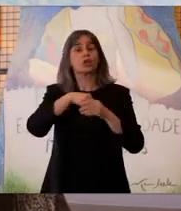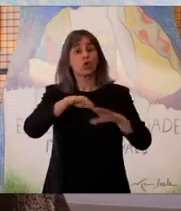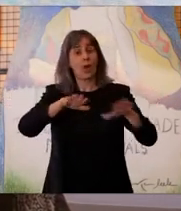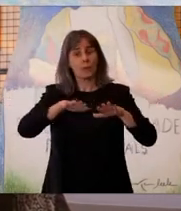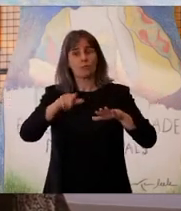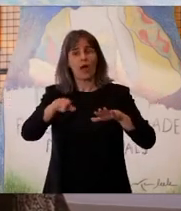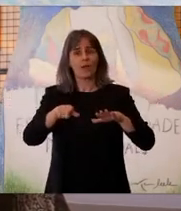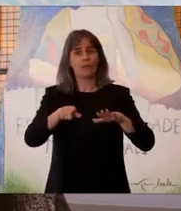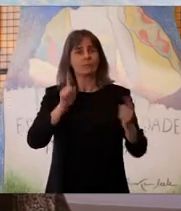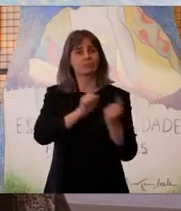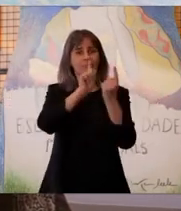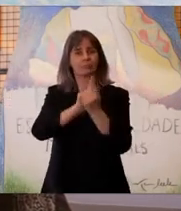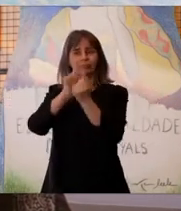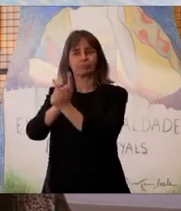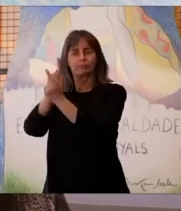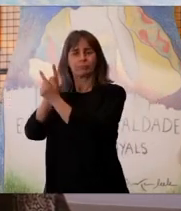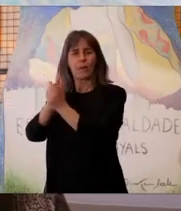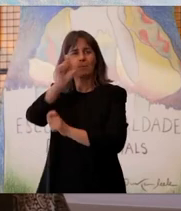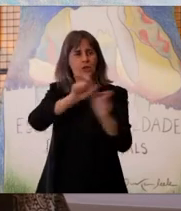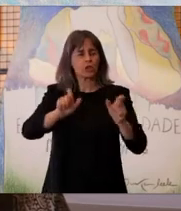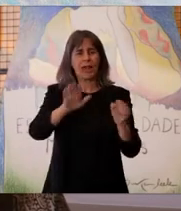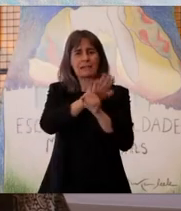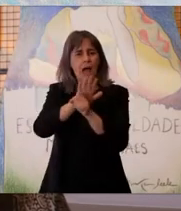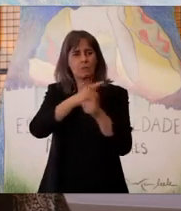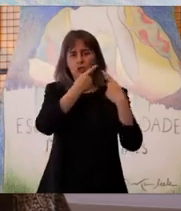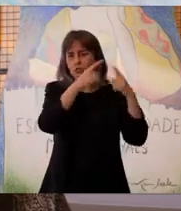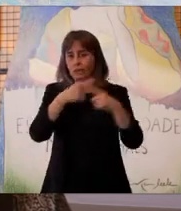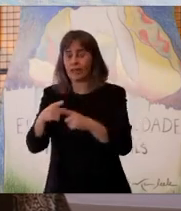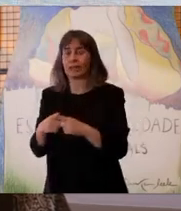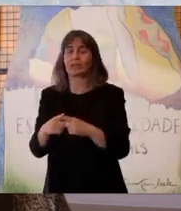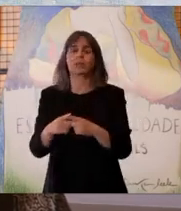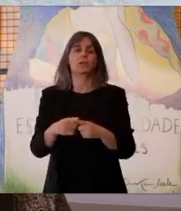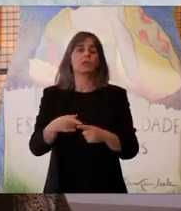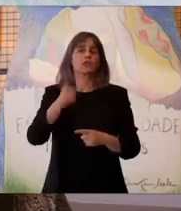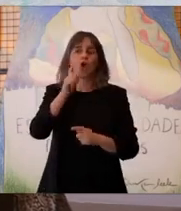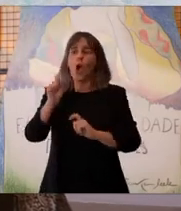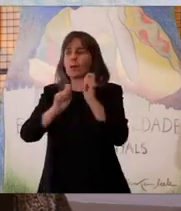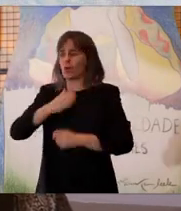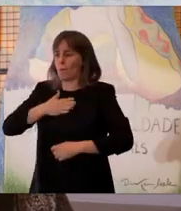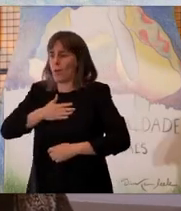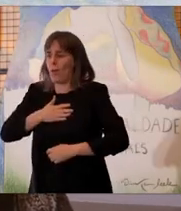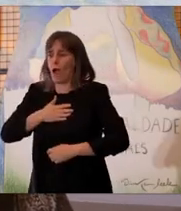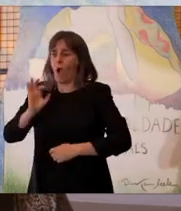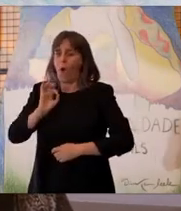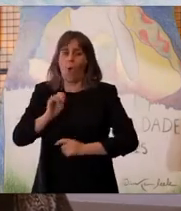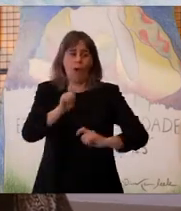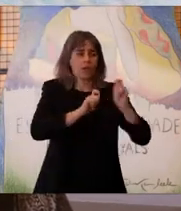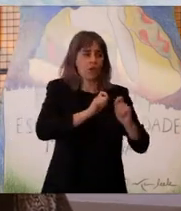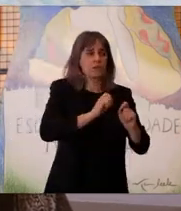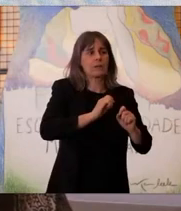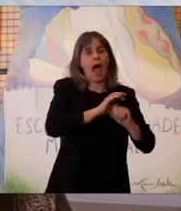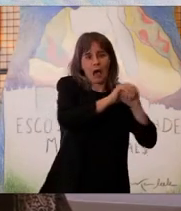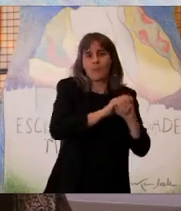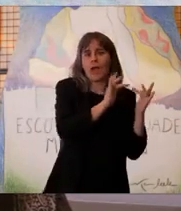gente de la tuya digamos te mueves menos en otros ámbitos en tu asociación con asociaciones amigas o bueno o similares no